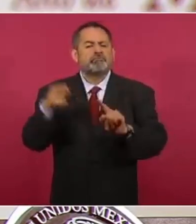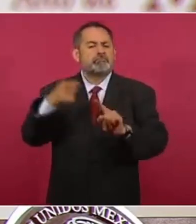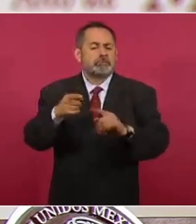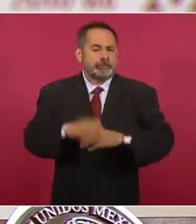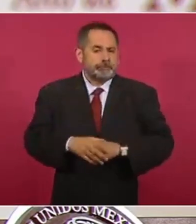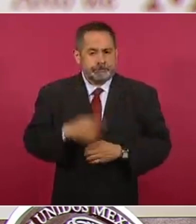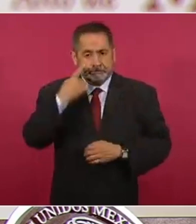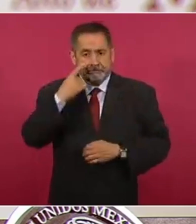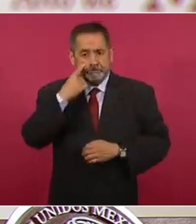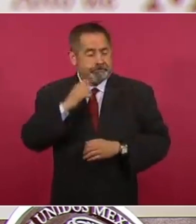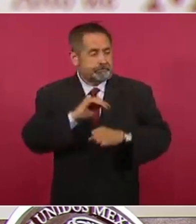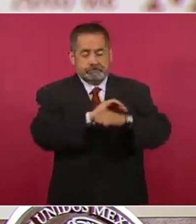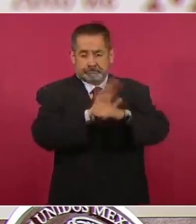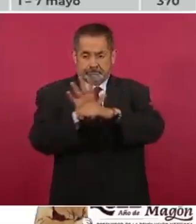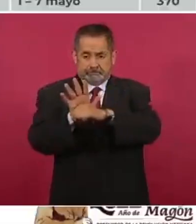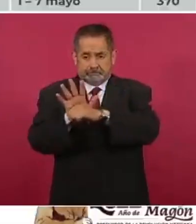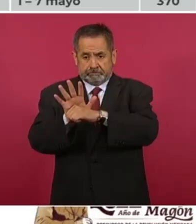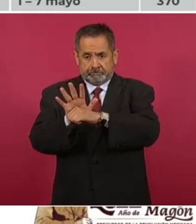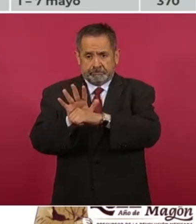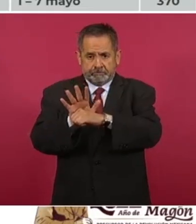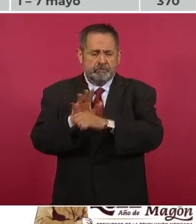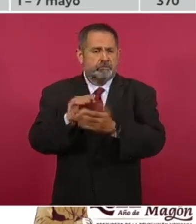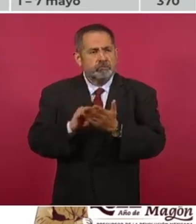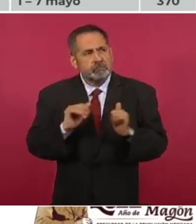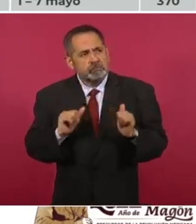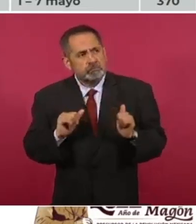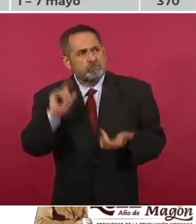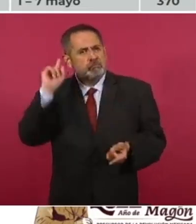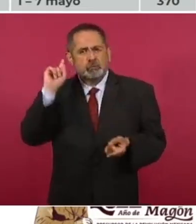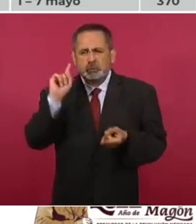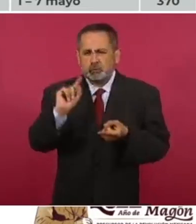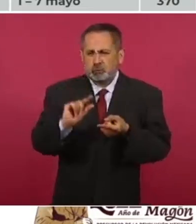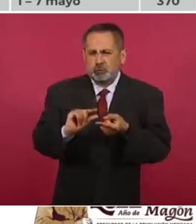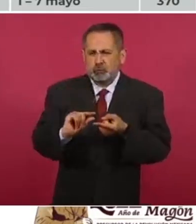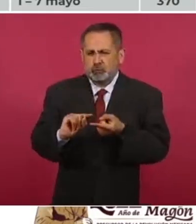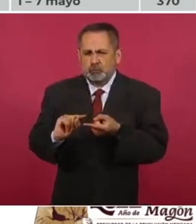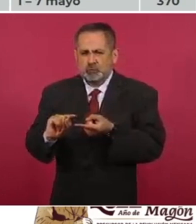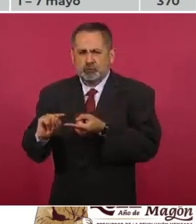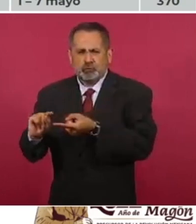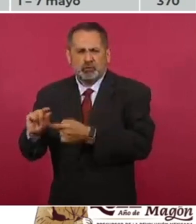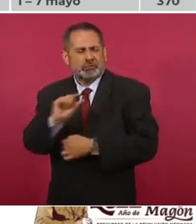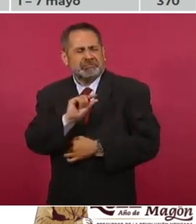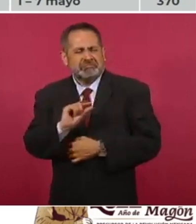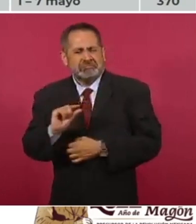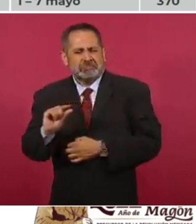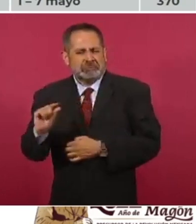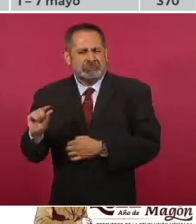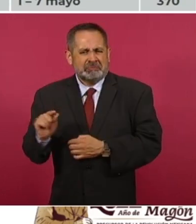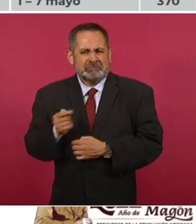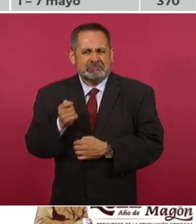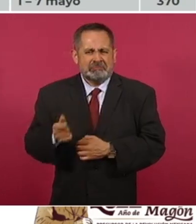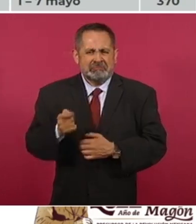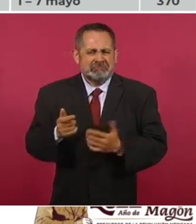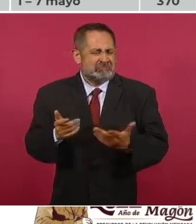kobe 19 sigue en estado estable en mínima actividad y podemos